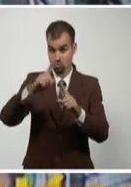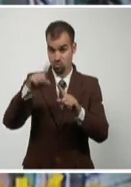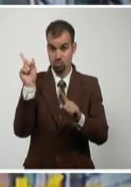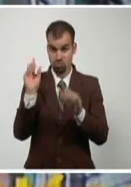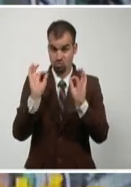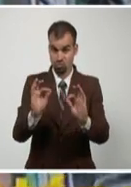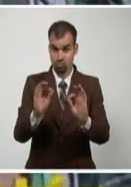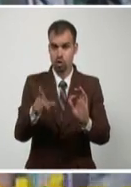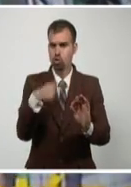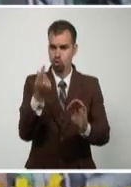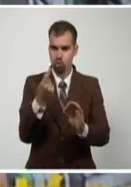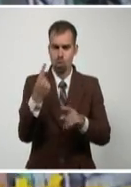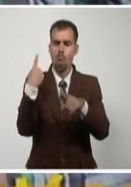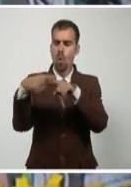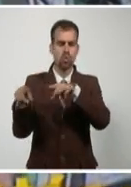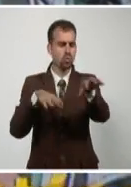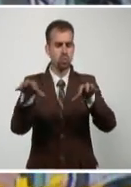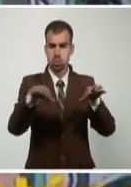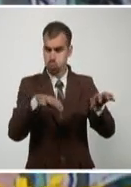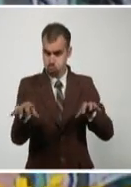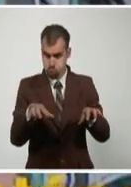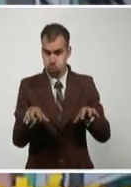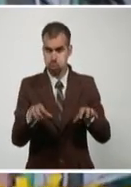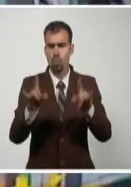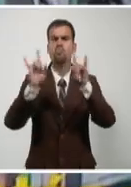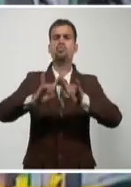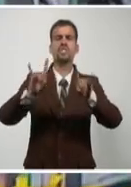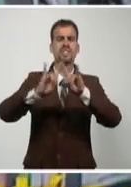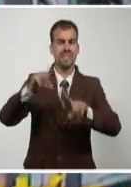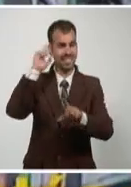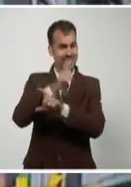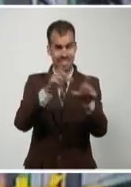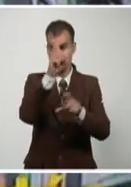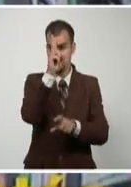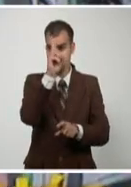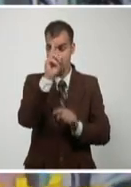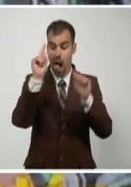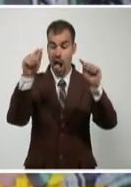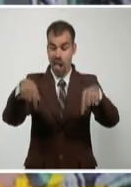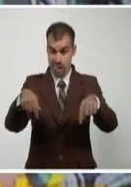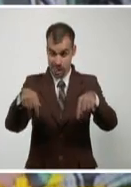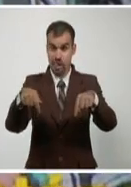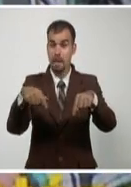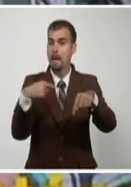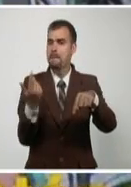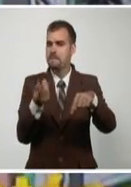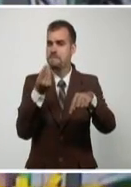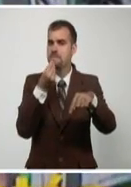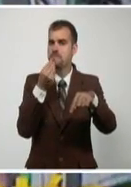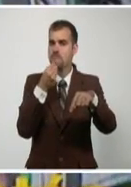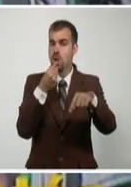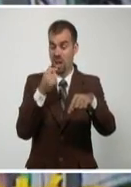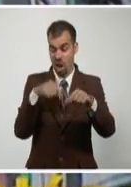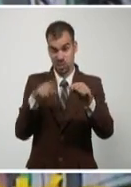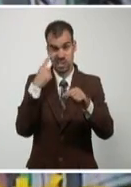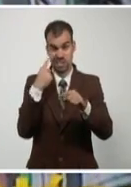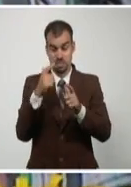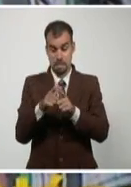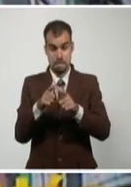Médica, la EIDE, y la otra parte de la universidad para poder, con el incremento de casos, poder